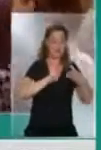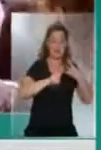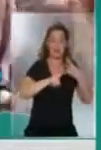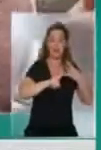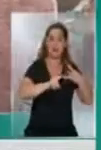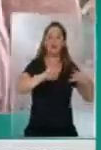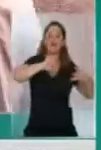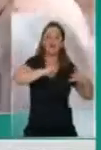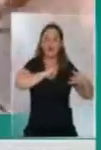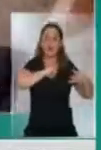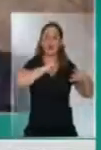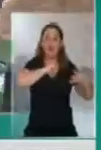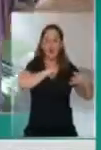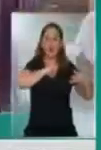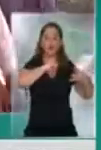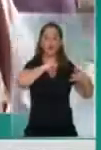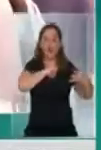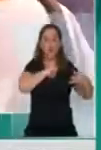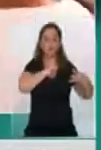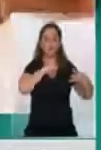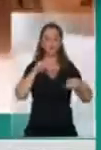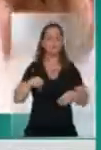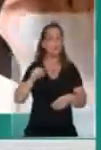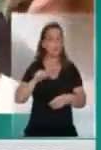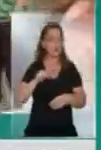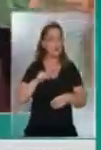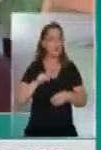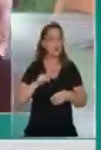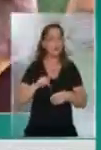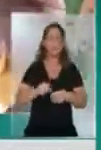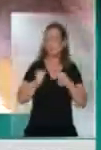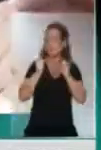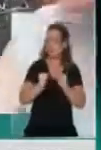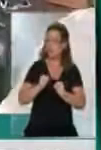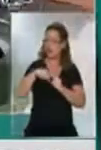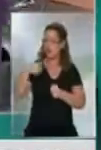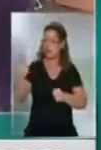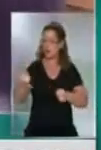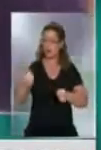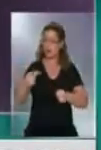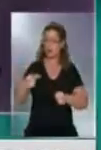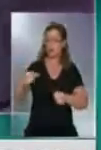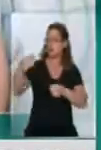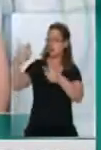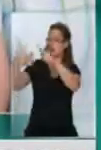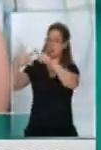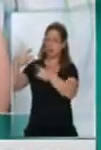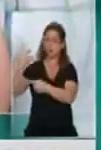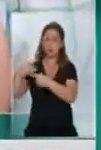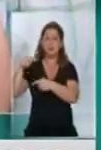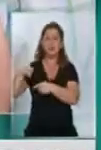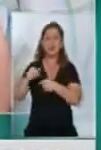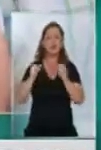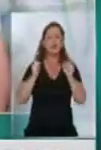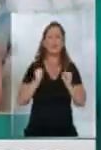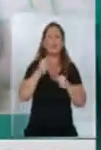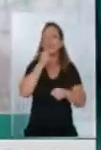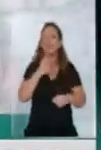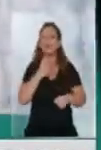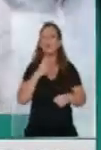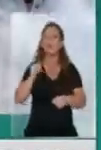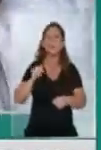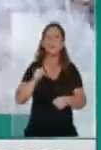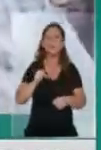¿Es posible hacer alguna diferencia respecto a lo que podría ser otro tipo de cuadro respiratorio? Mira, este es un virus que